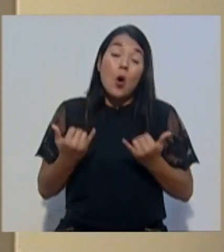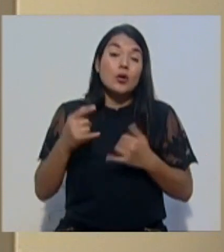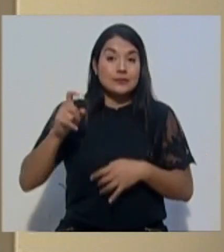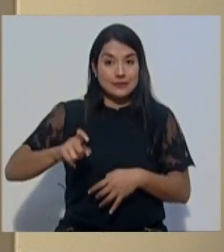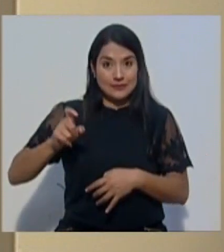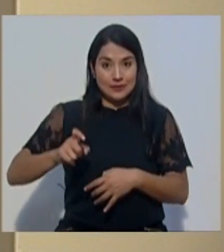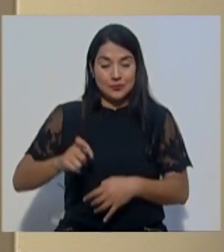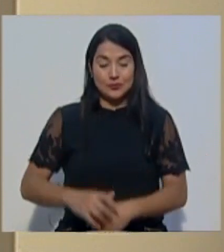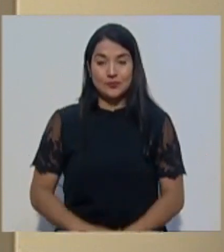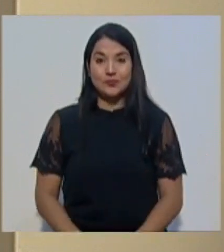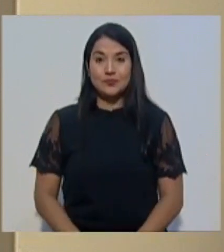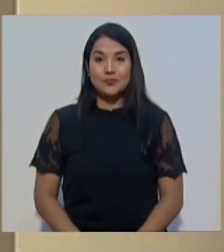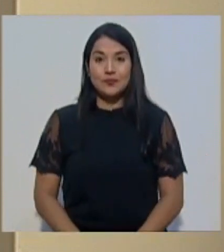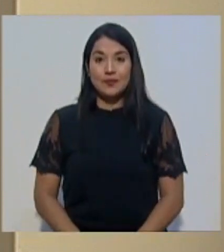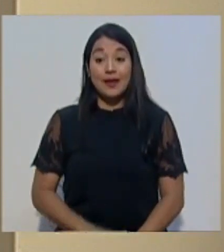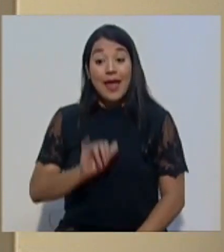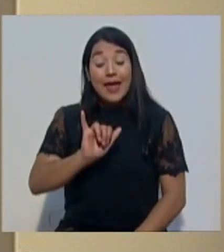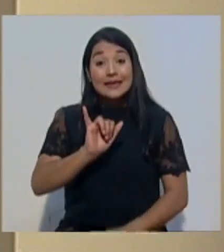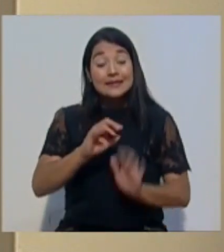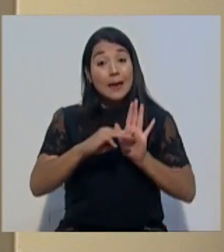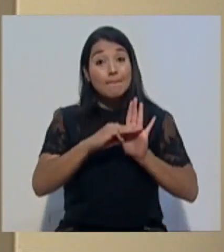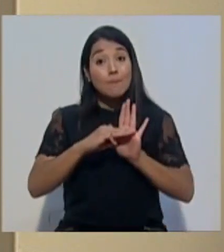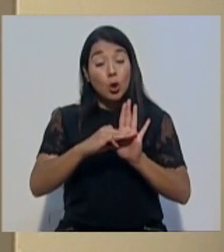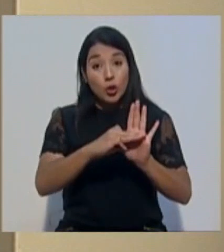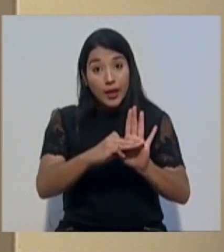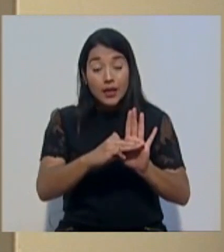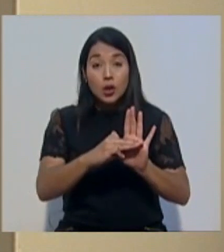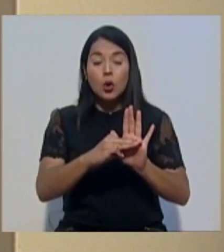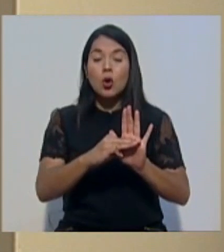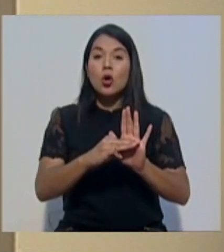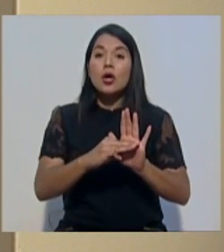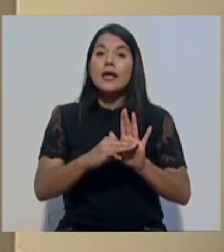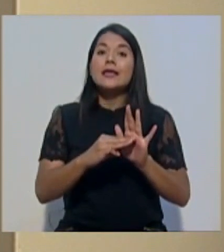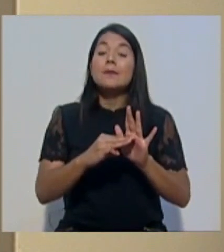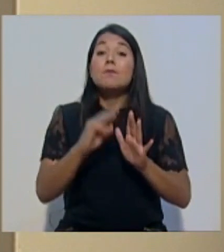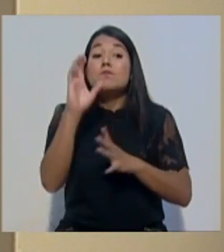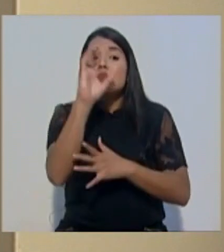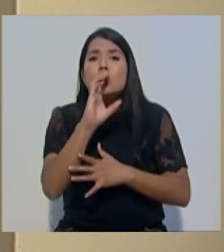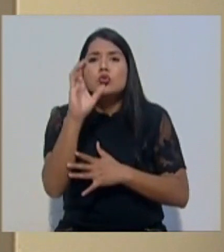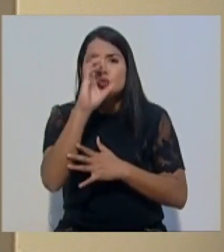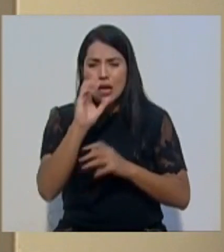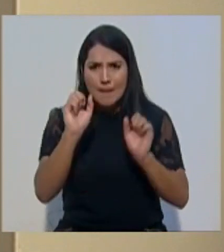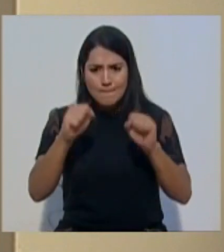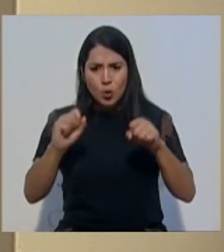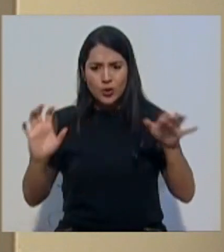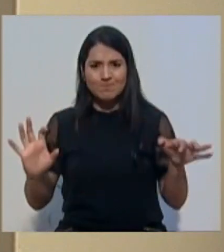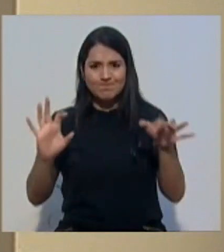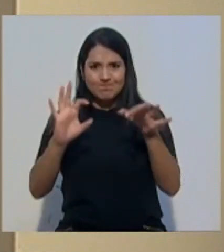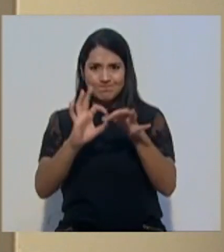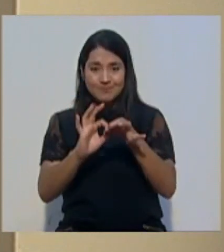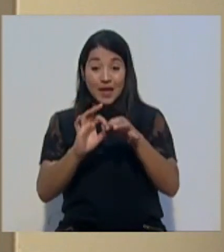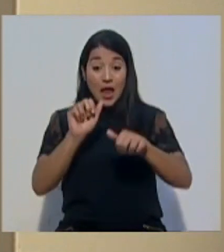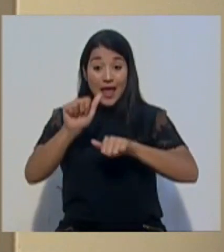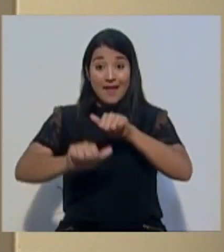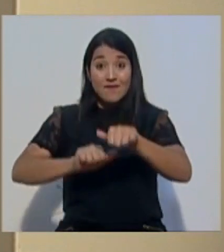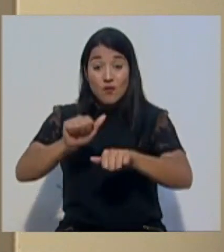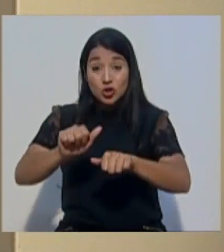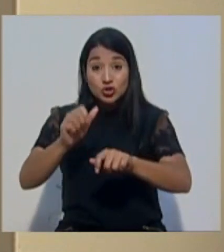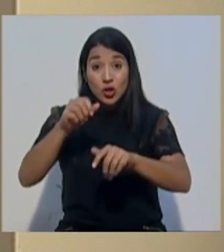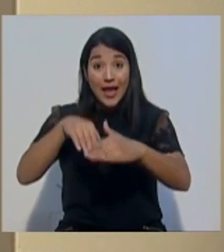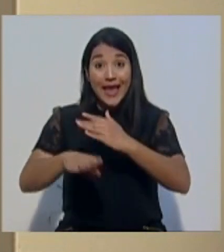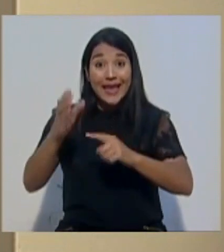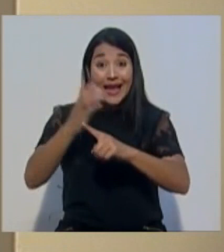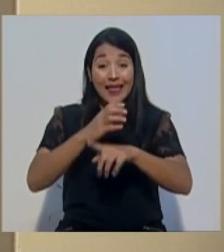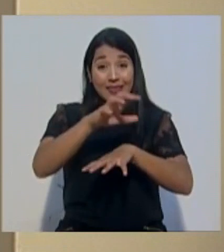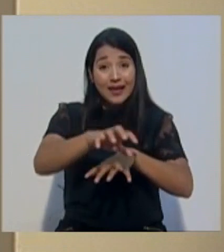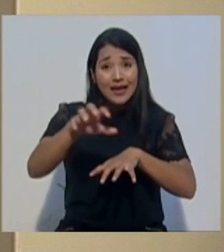necesitando. Este modelo es capaz o busca la posibilidad de enlazar los esfuerzos en los territorios para